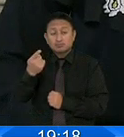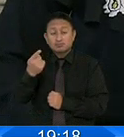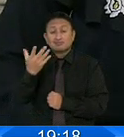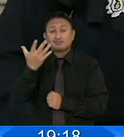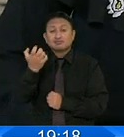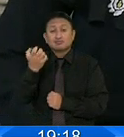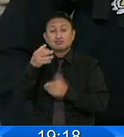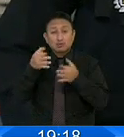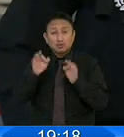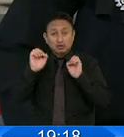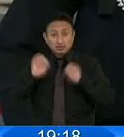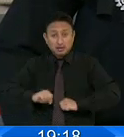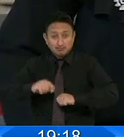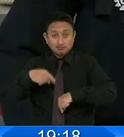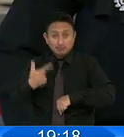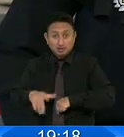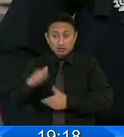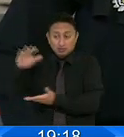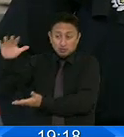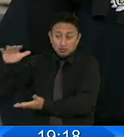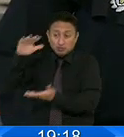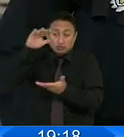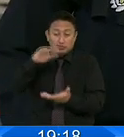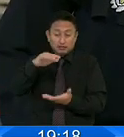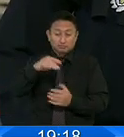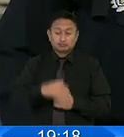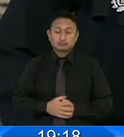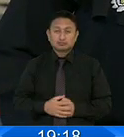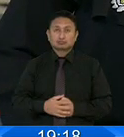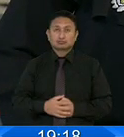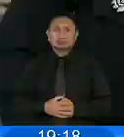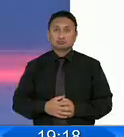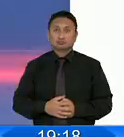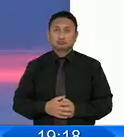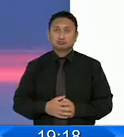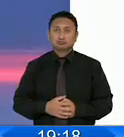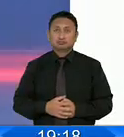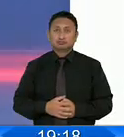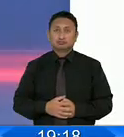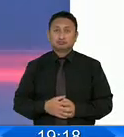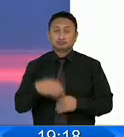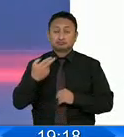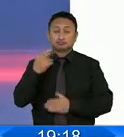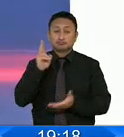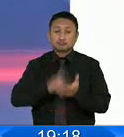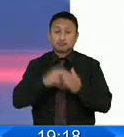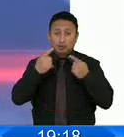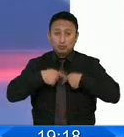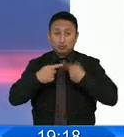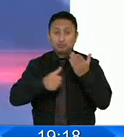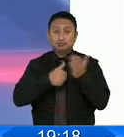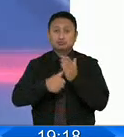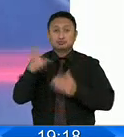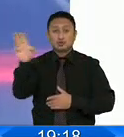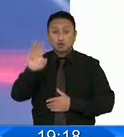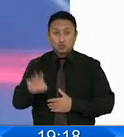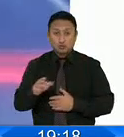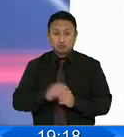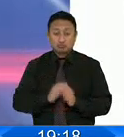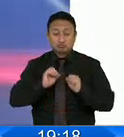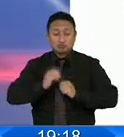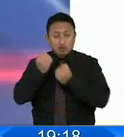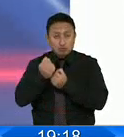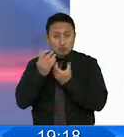se reciba un nuevo lote para combatir la pandemia. Mediante un boletín de prensa del Ministerio de Salud Pública, informó que se